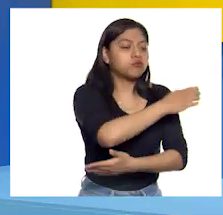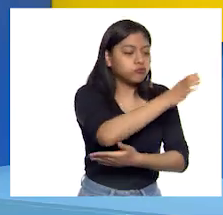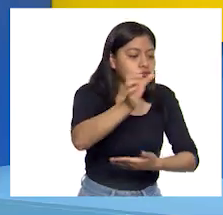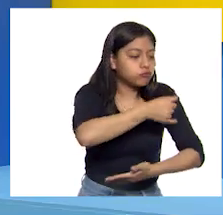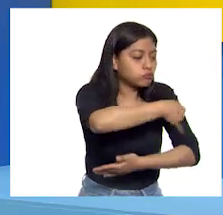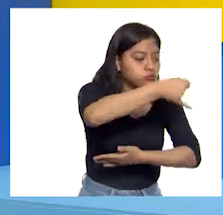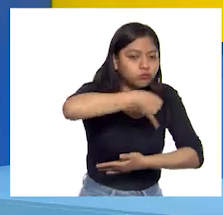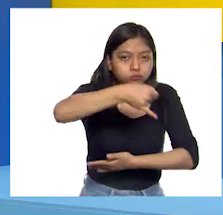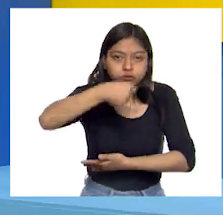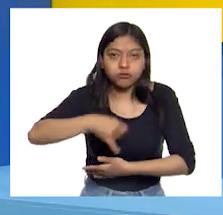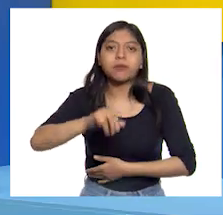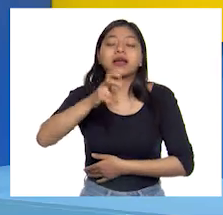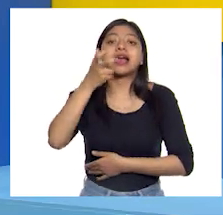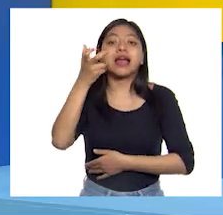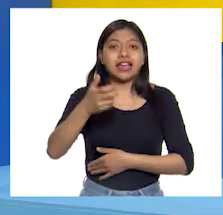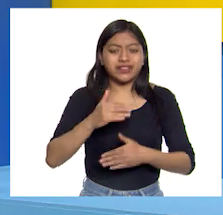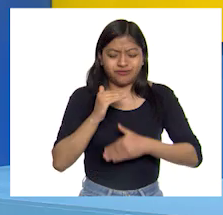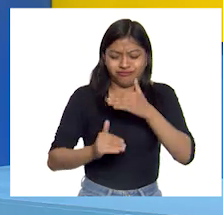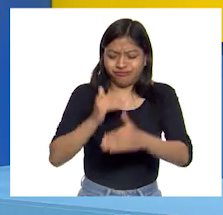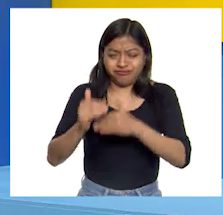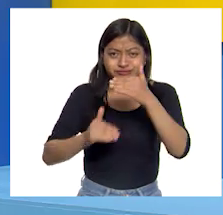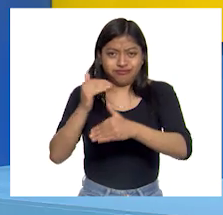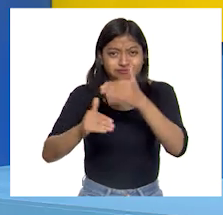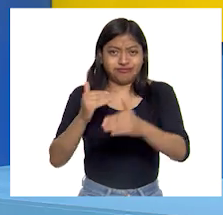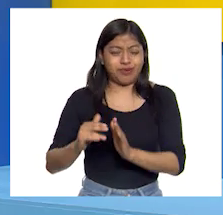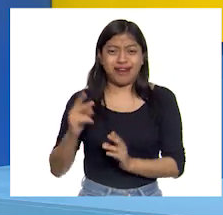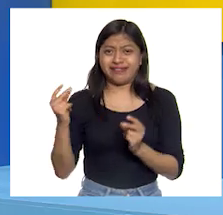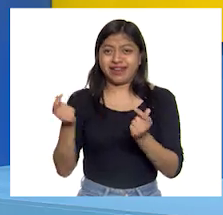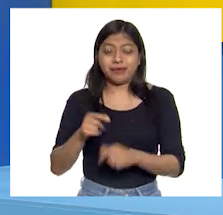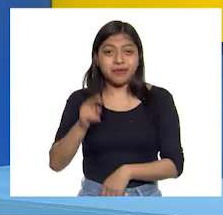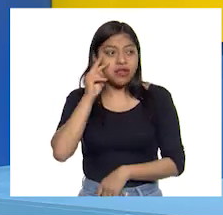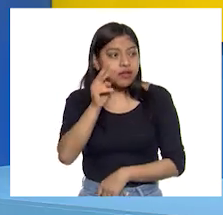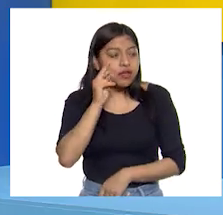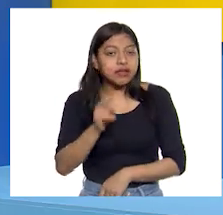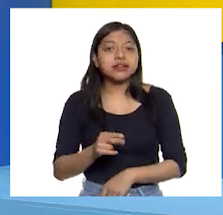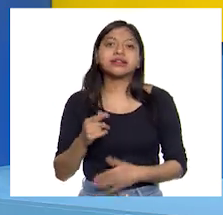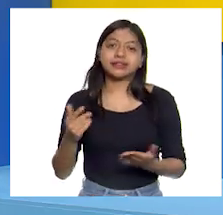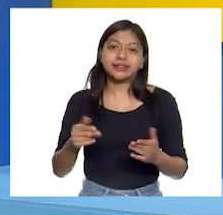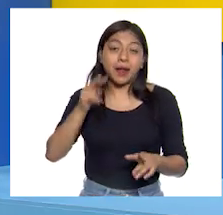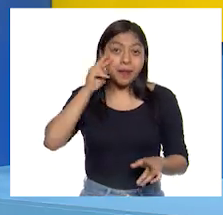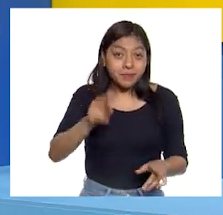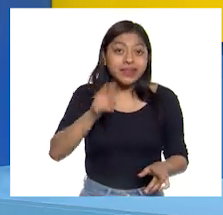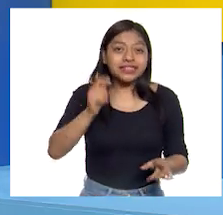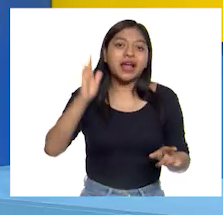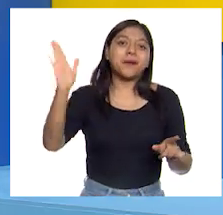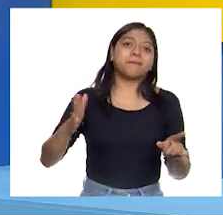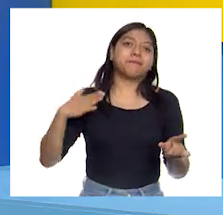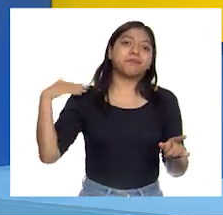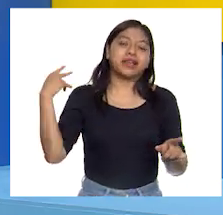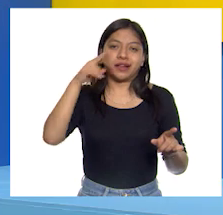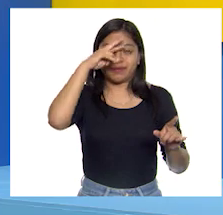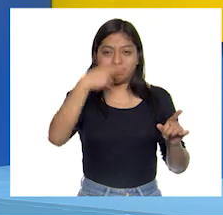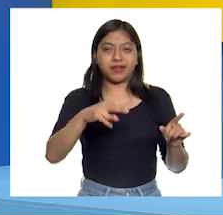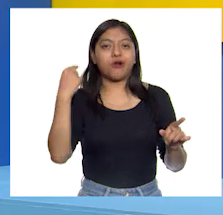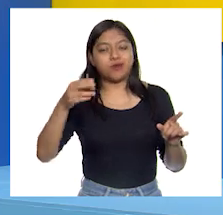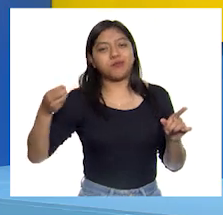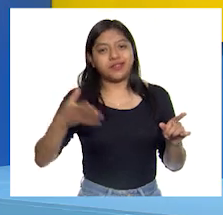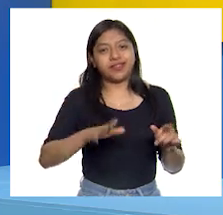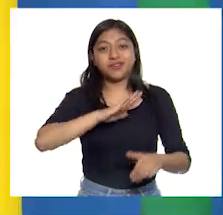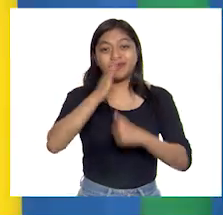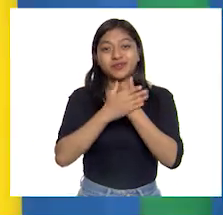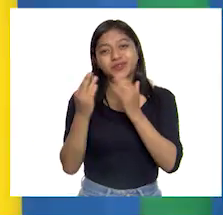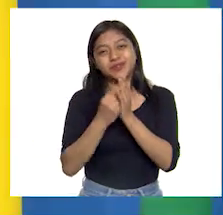económica. Aprendimos que una de las principales aportaciones de México a la Segunda Guerra Mundial fue la alianza con Estados Unidos como